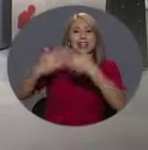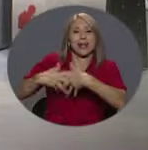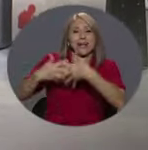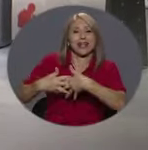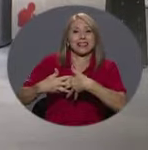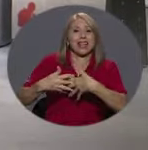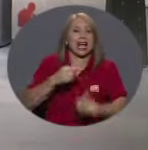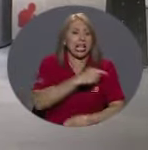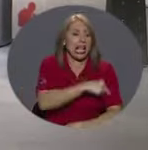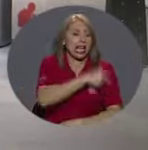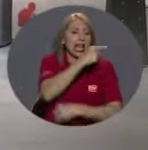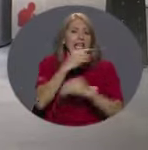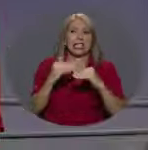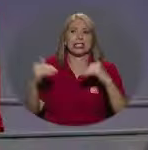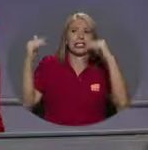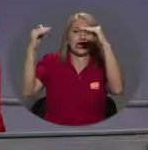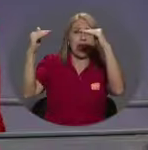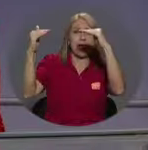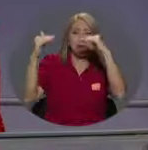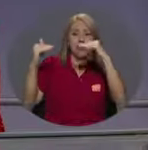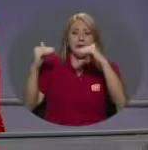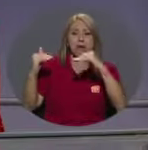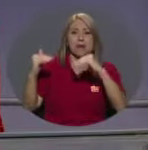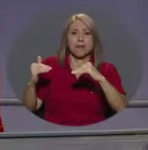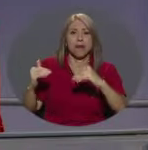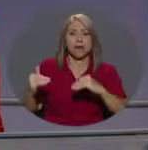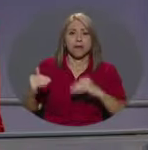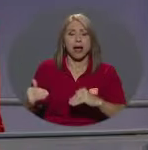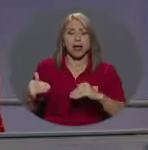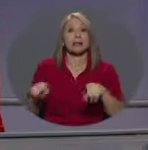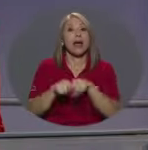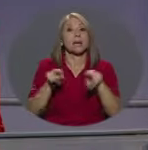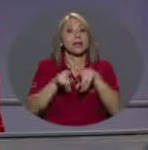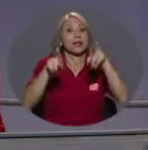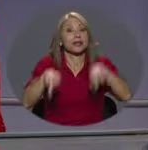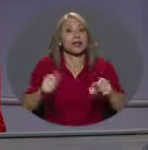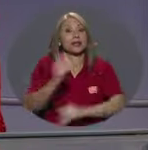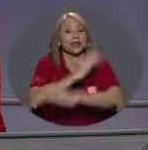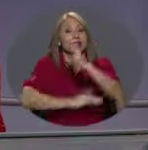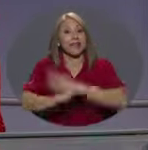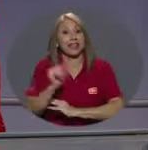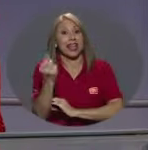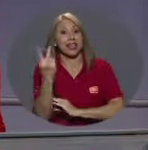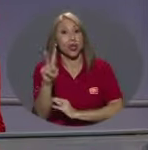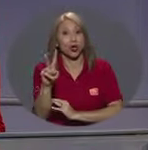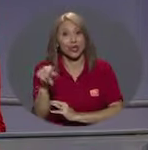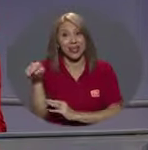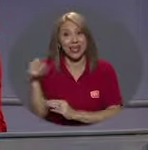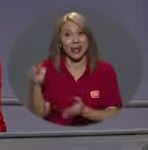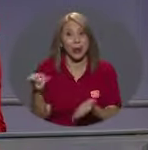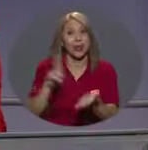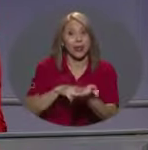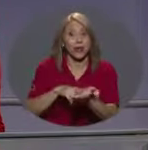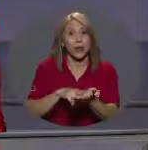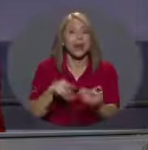bandos medios, todo lo que era la población contratada, que fueron 12 personas con discapacidad que contrató esta empresa, e incluso